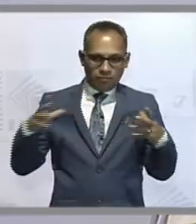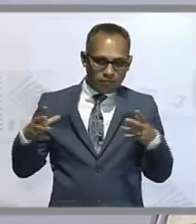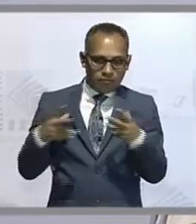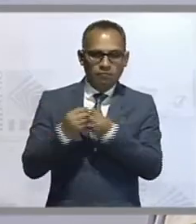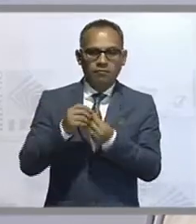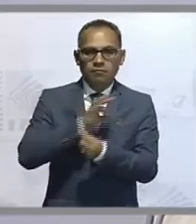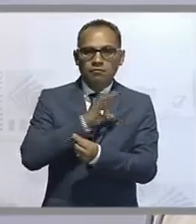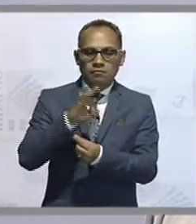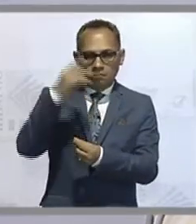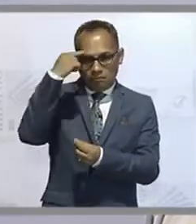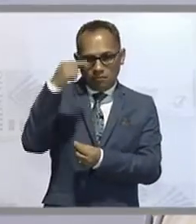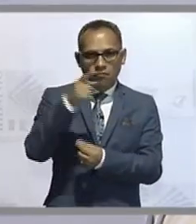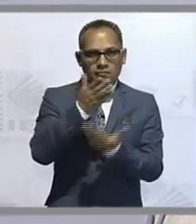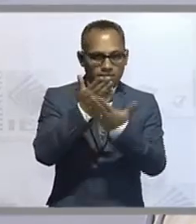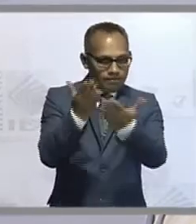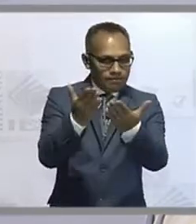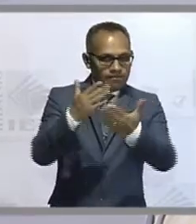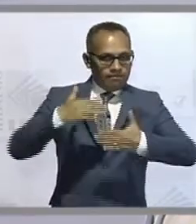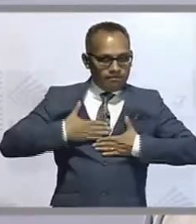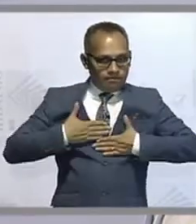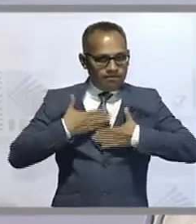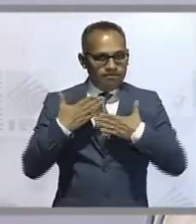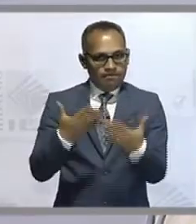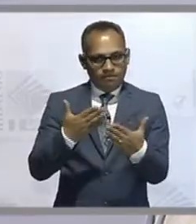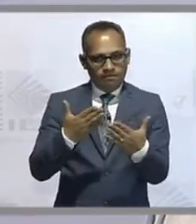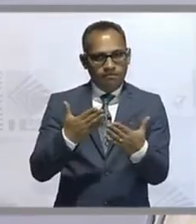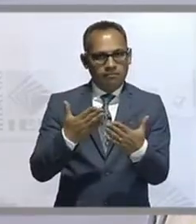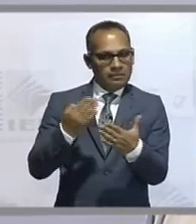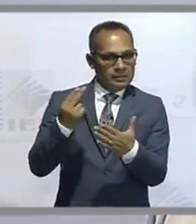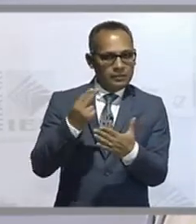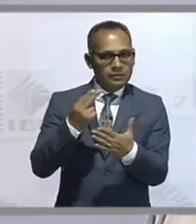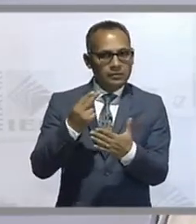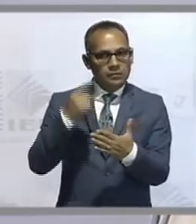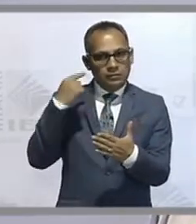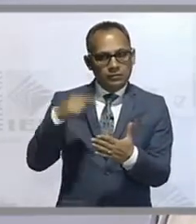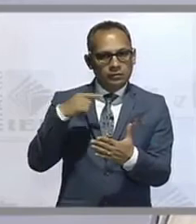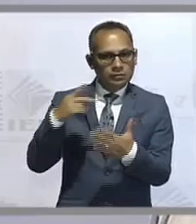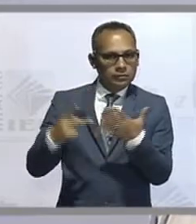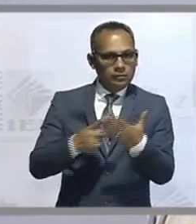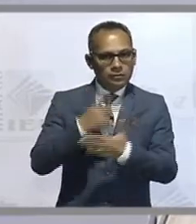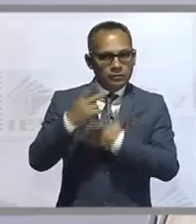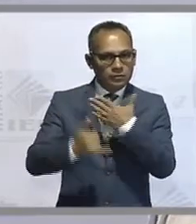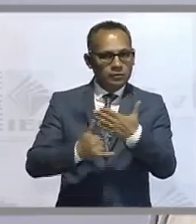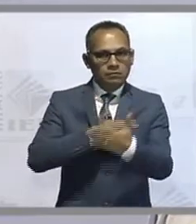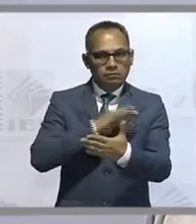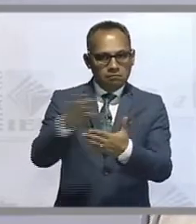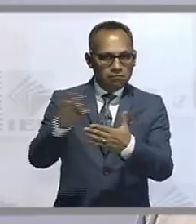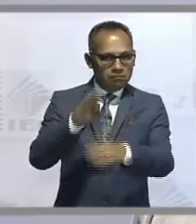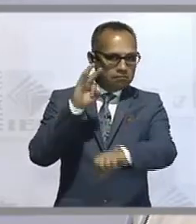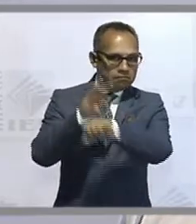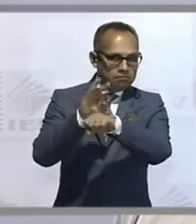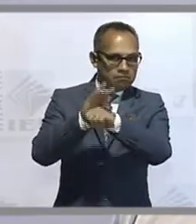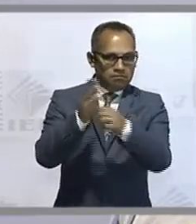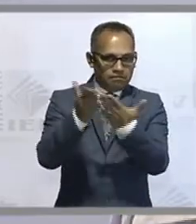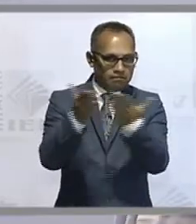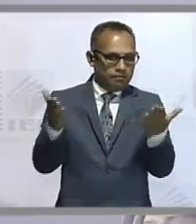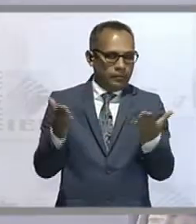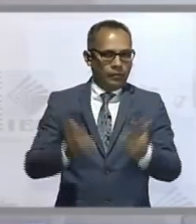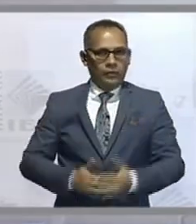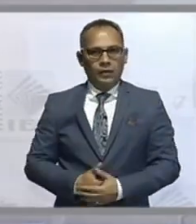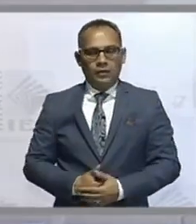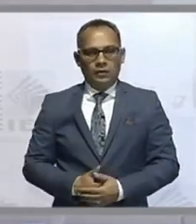su confianza para que por primera vez el proyecto económico sea en beneficio del pueblo muchas gracias